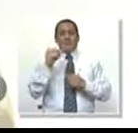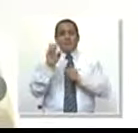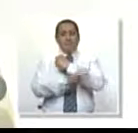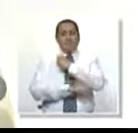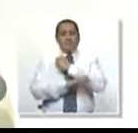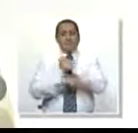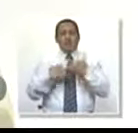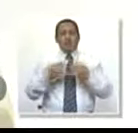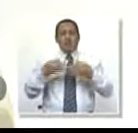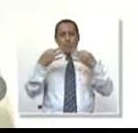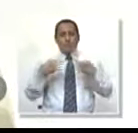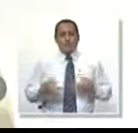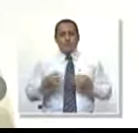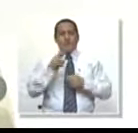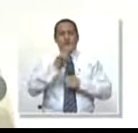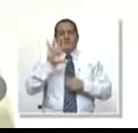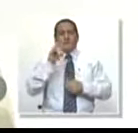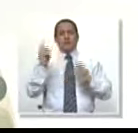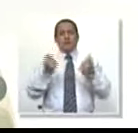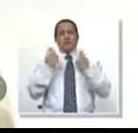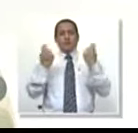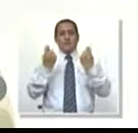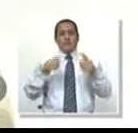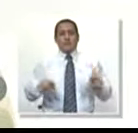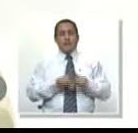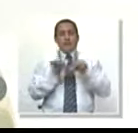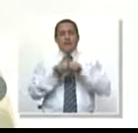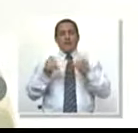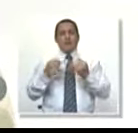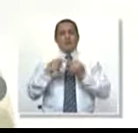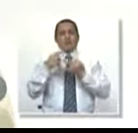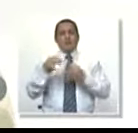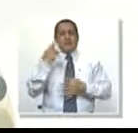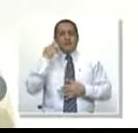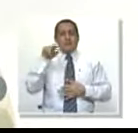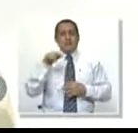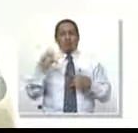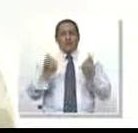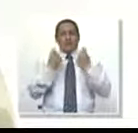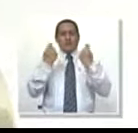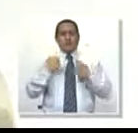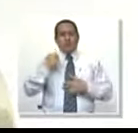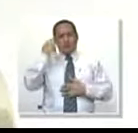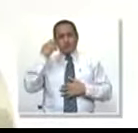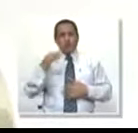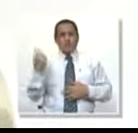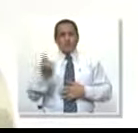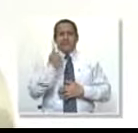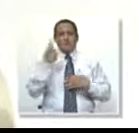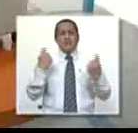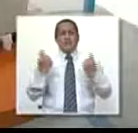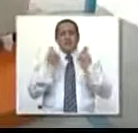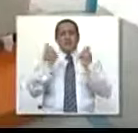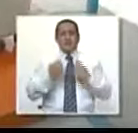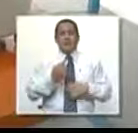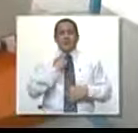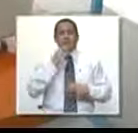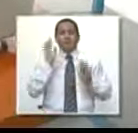año estamos cumpliendo los el 25 aniversario Así que hay motivos de celebración yo creo que uno de los principales motivos de